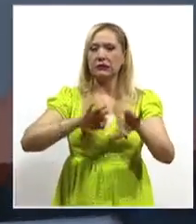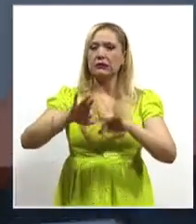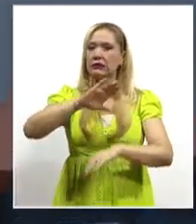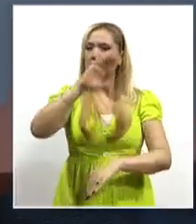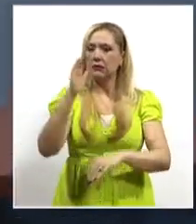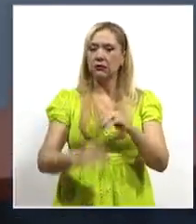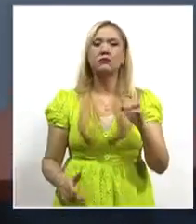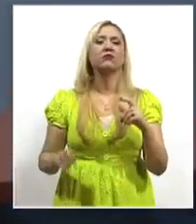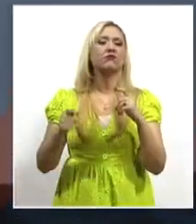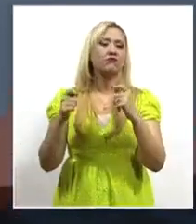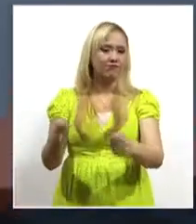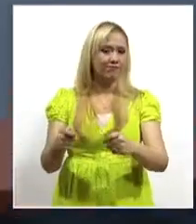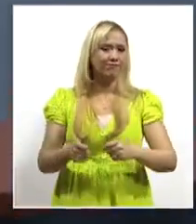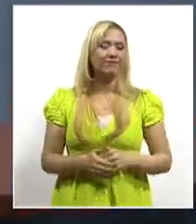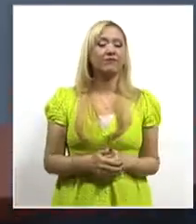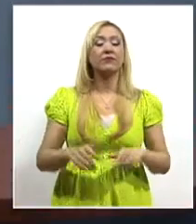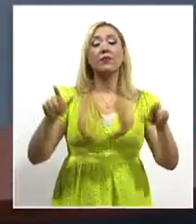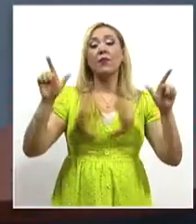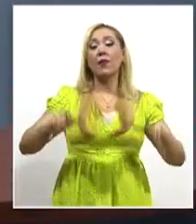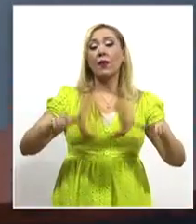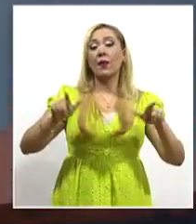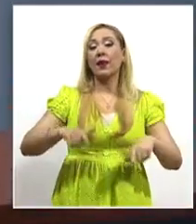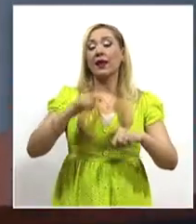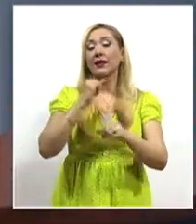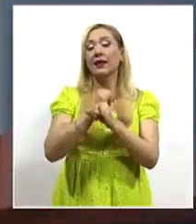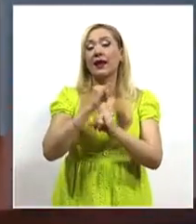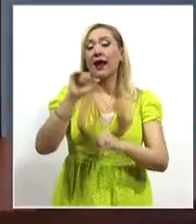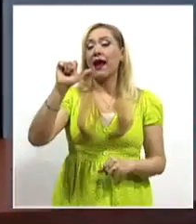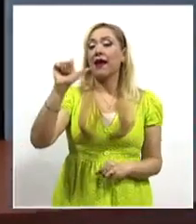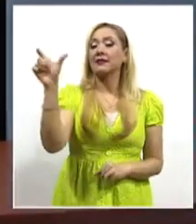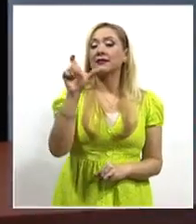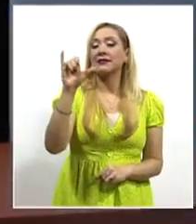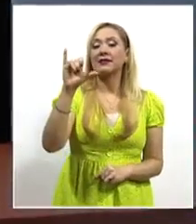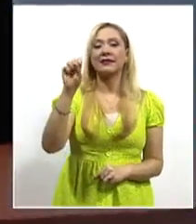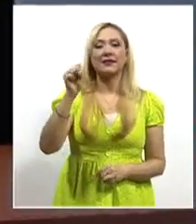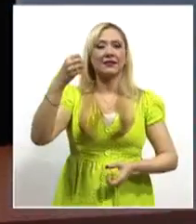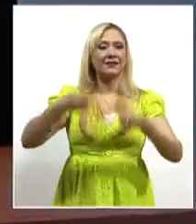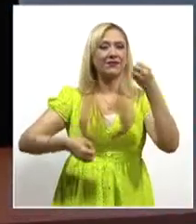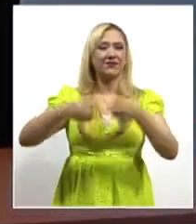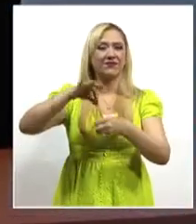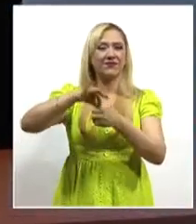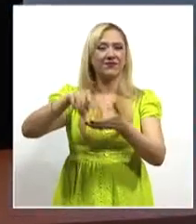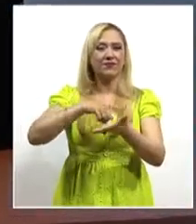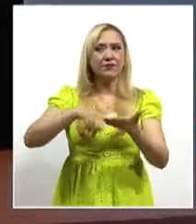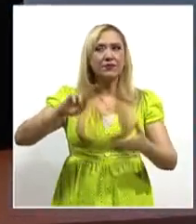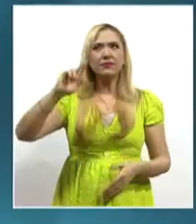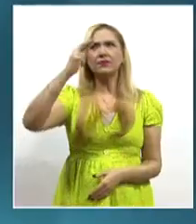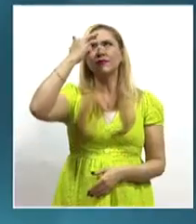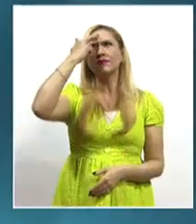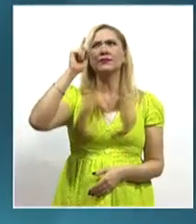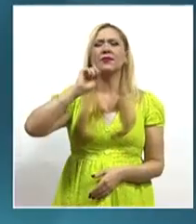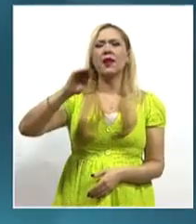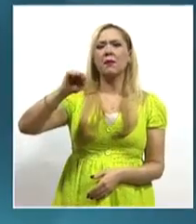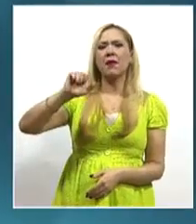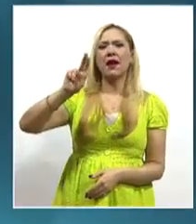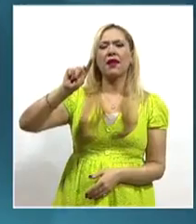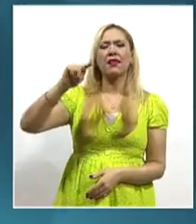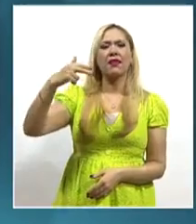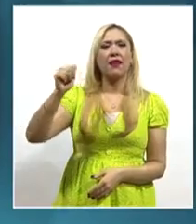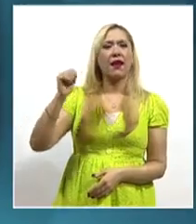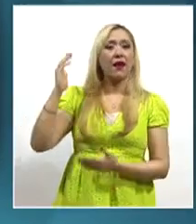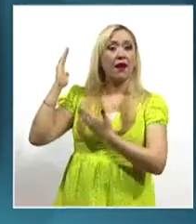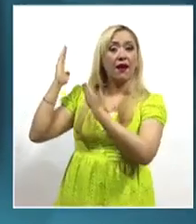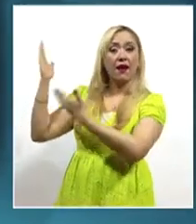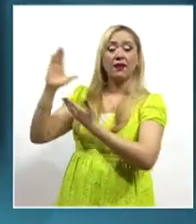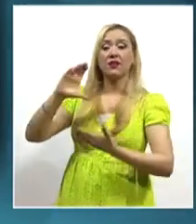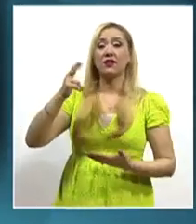Y en el blog Axis del Tribunal Electoral, la especialista Paola Carmona recordó a doña Marta Chávez Padrón, primera doctora en Derecho